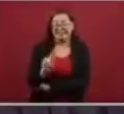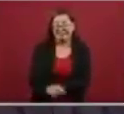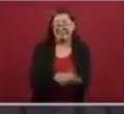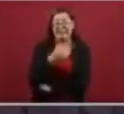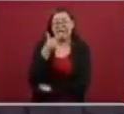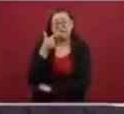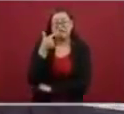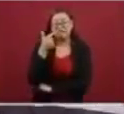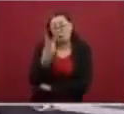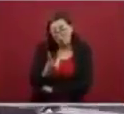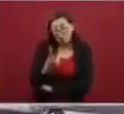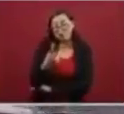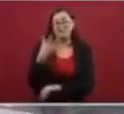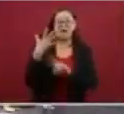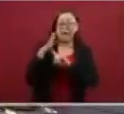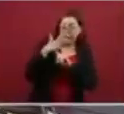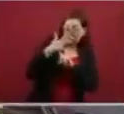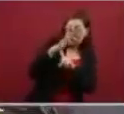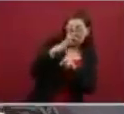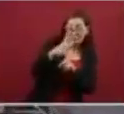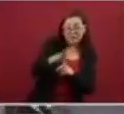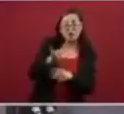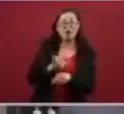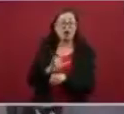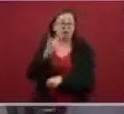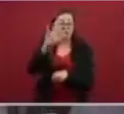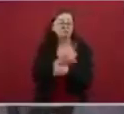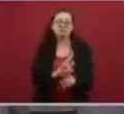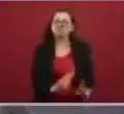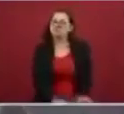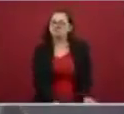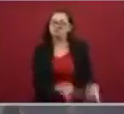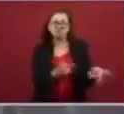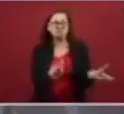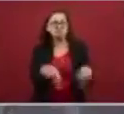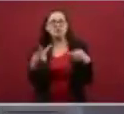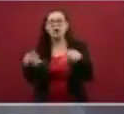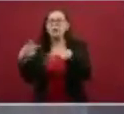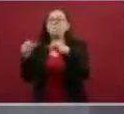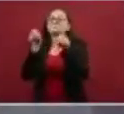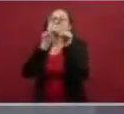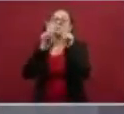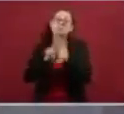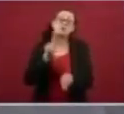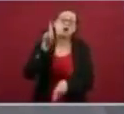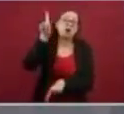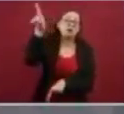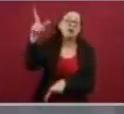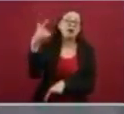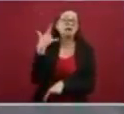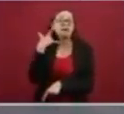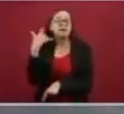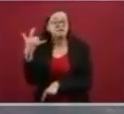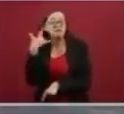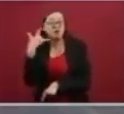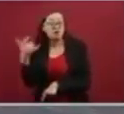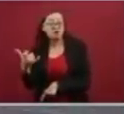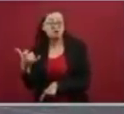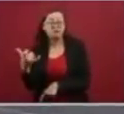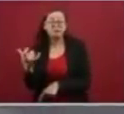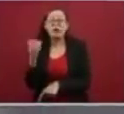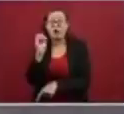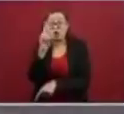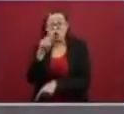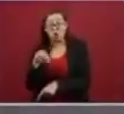públicos. También está en subasta en California, bajo la supervisión de